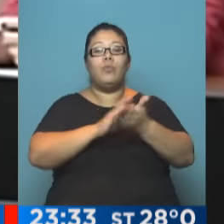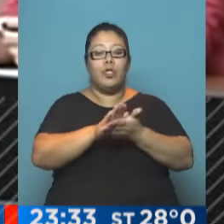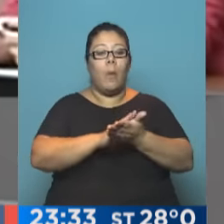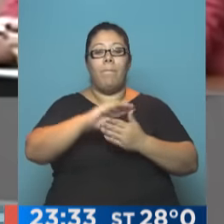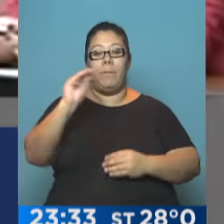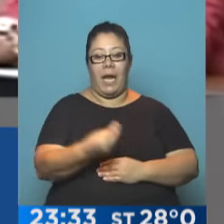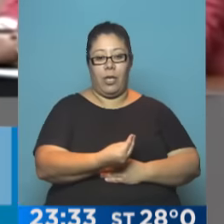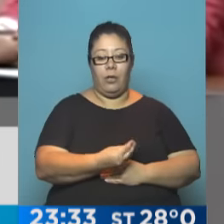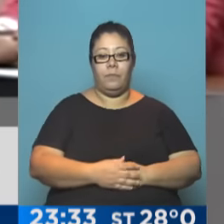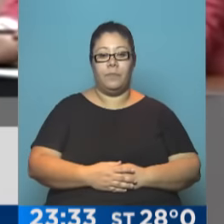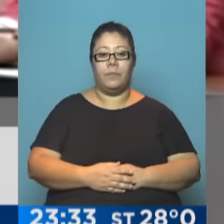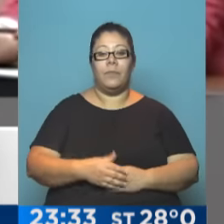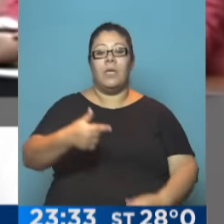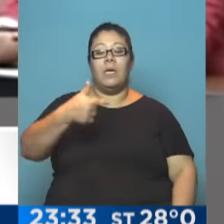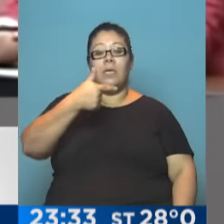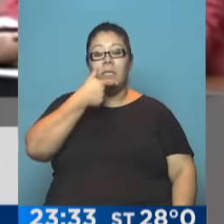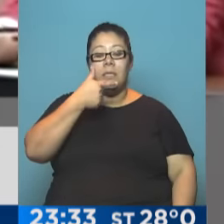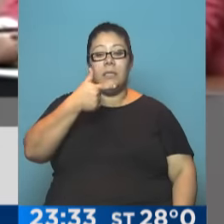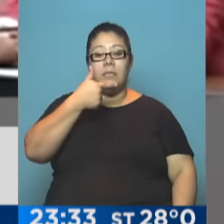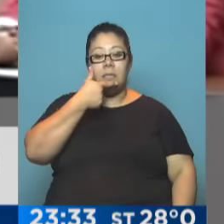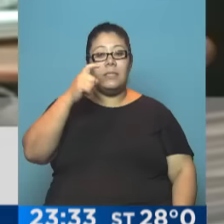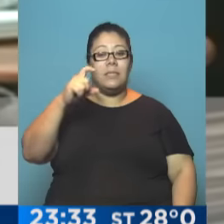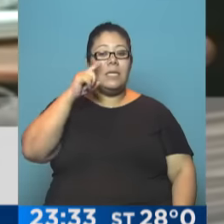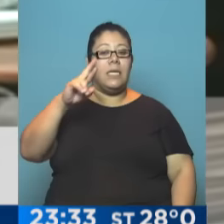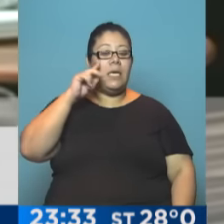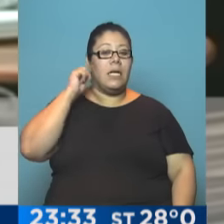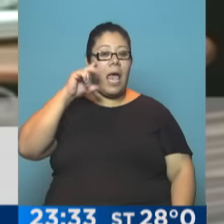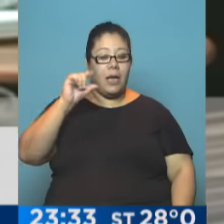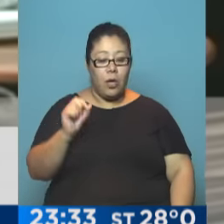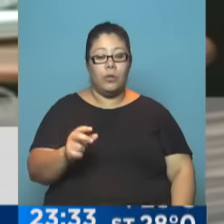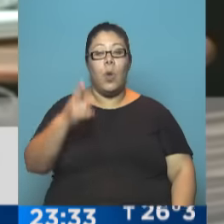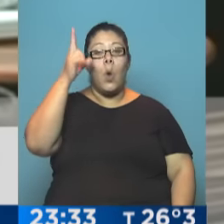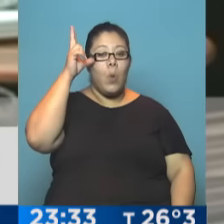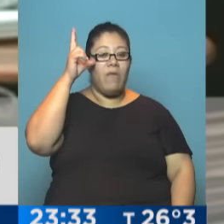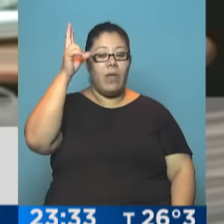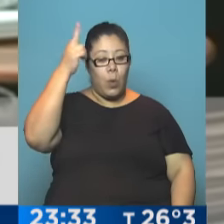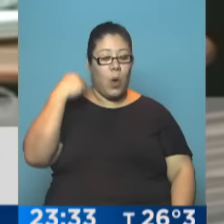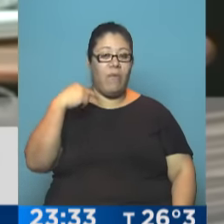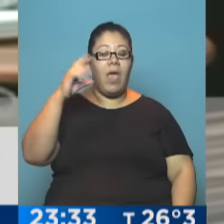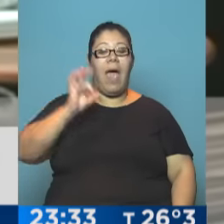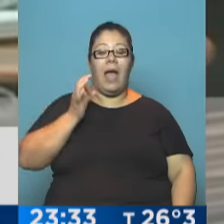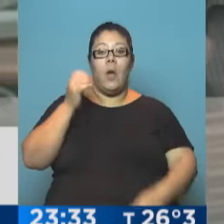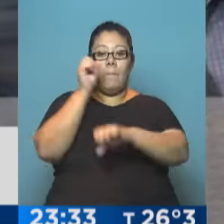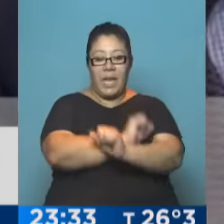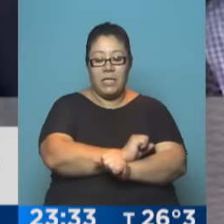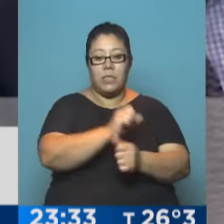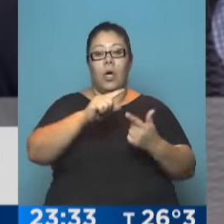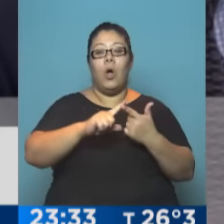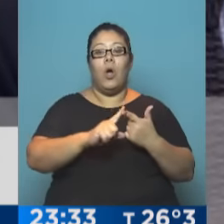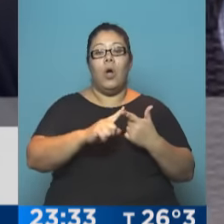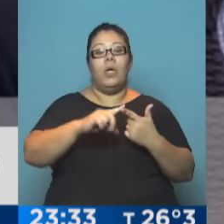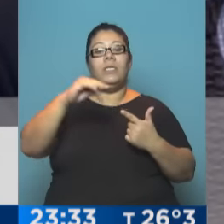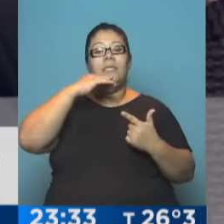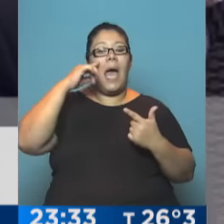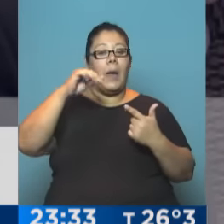Condenar a Sergio Claudio Siciliano a la pena de 9 años de prisión, condenar a Juan Pablo Schiavi a la pena de 8 años de prisión,